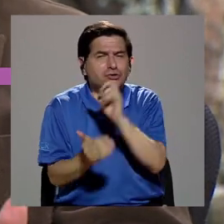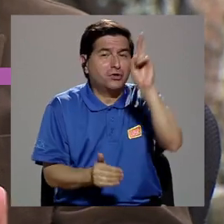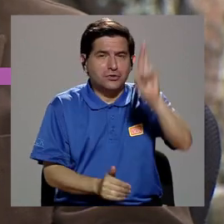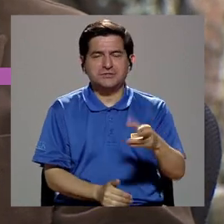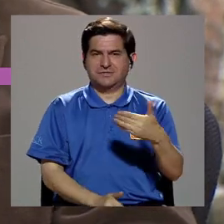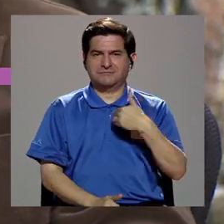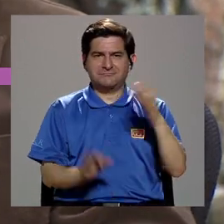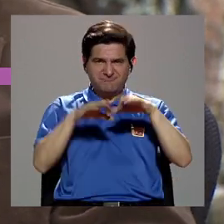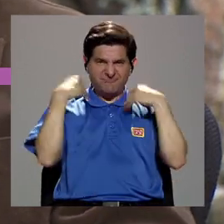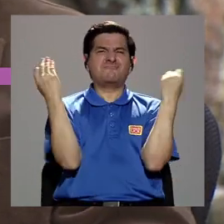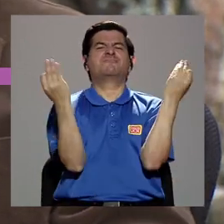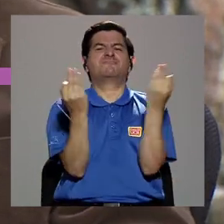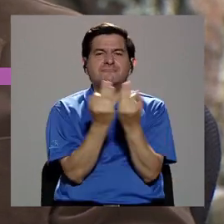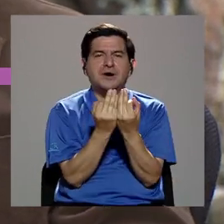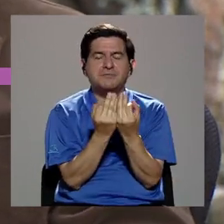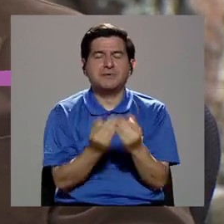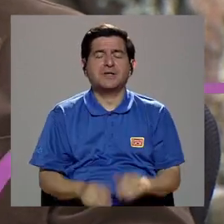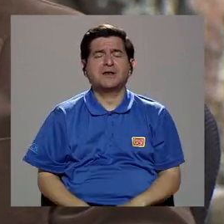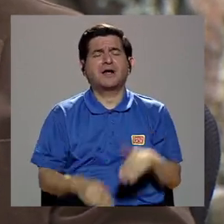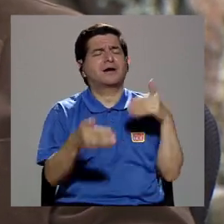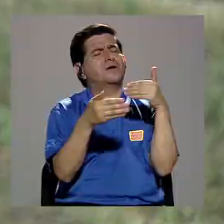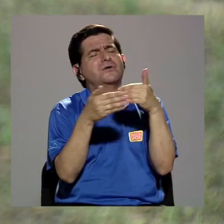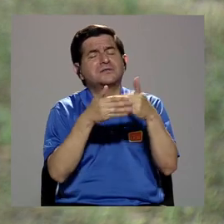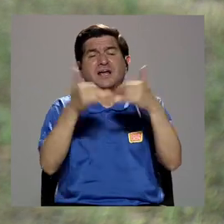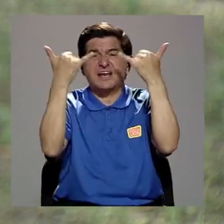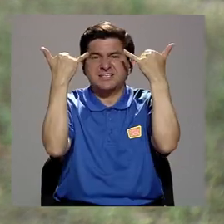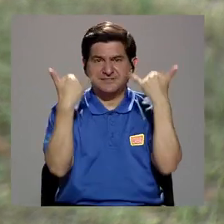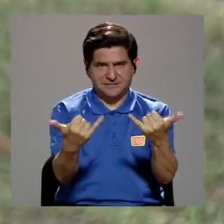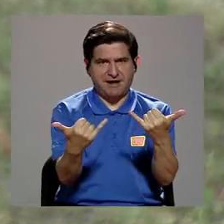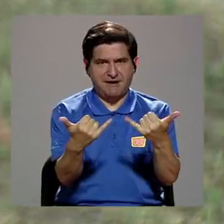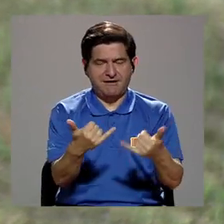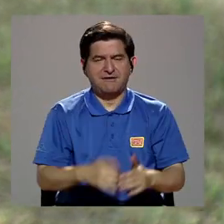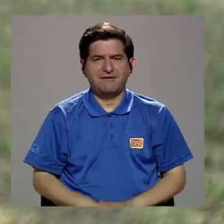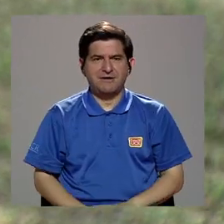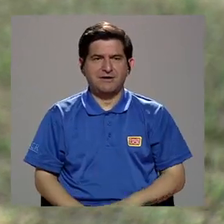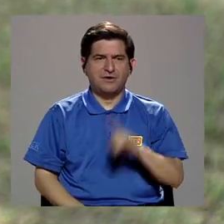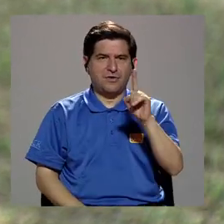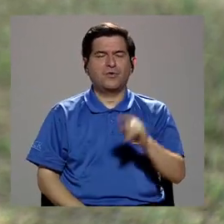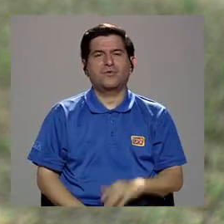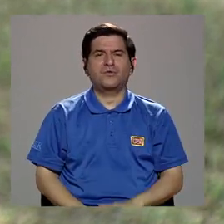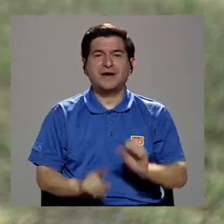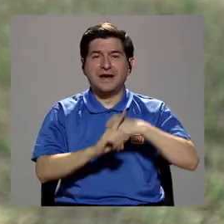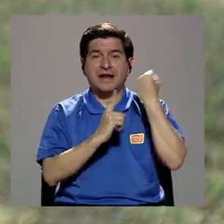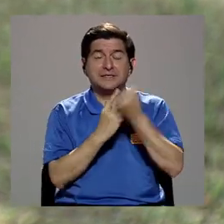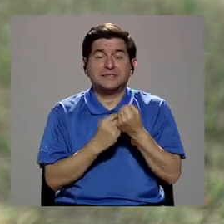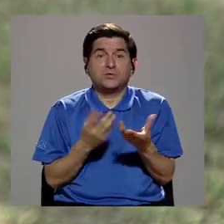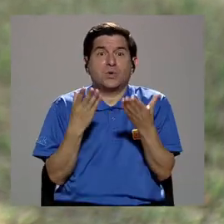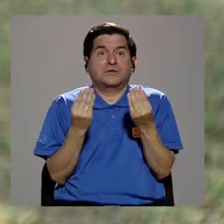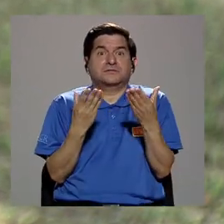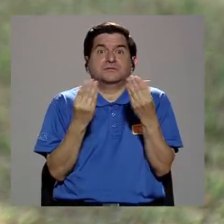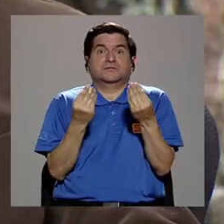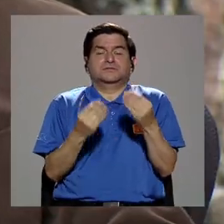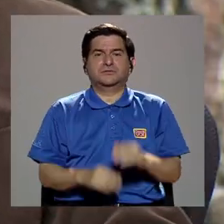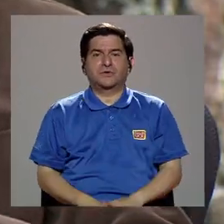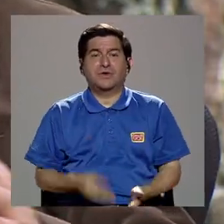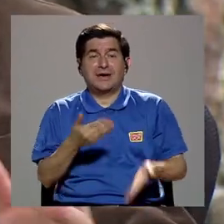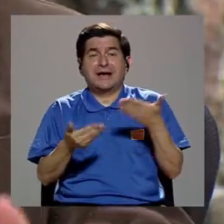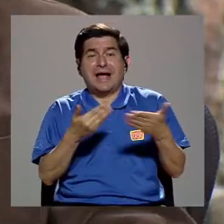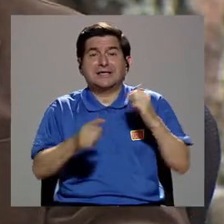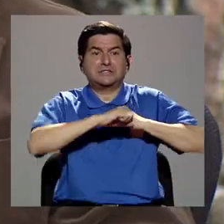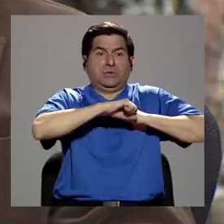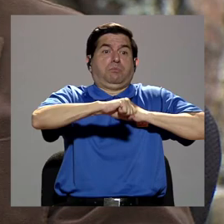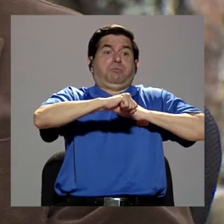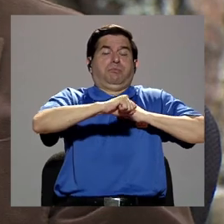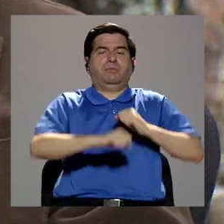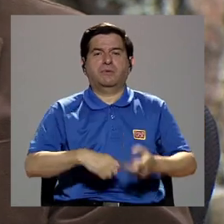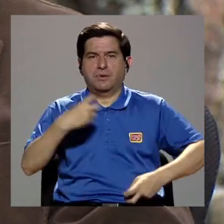en Costa Rica tenemos familia o alguien muy cercano a nosotros que ya ha tenido lo que llaman un faracho, ¿verdad? Que les dio un susto, que les quiso